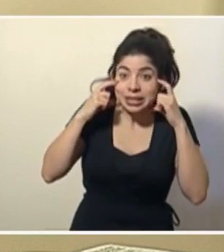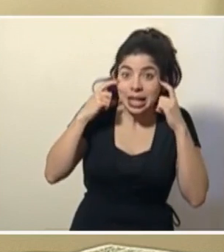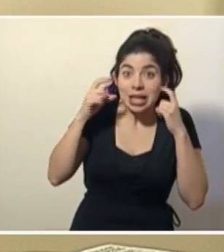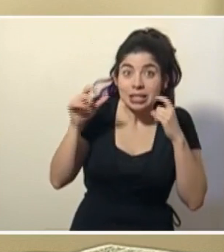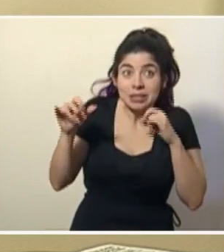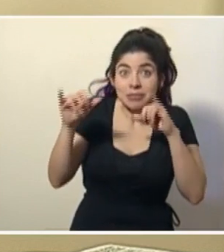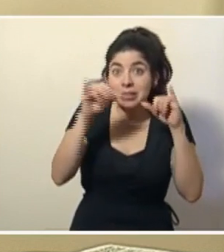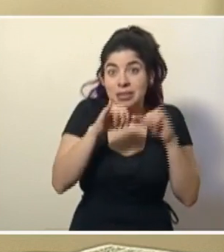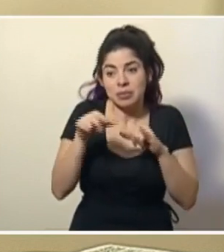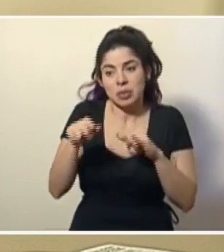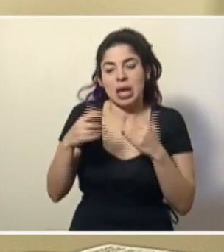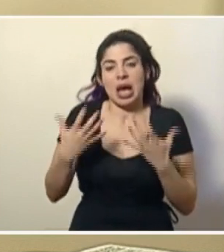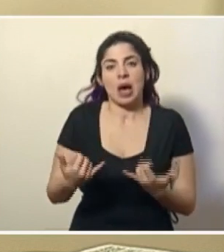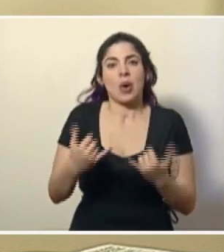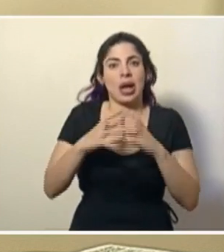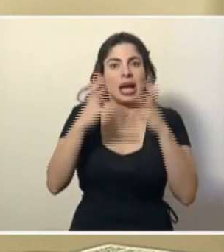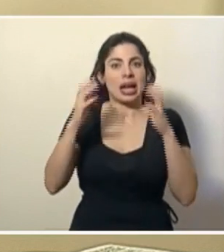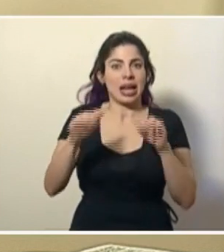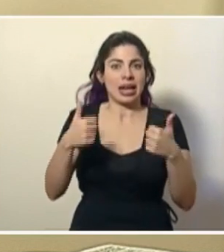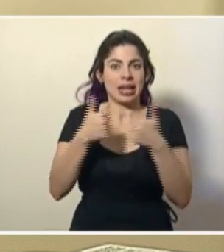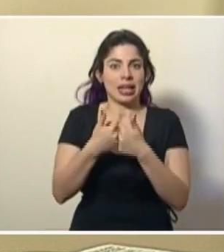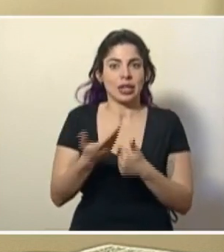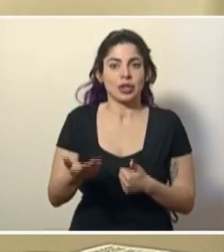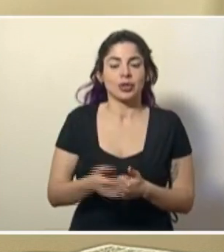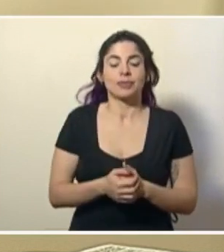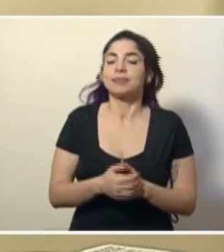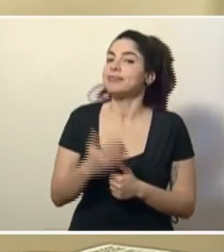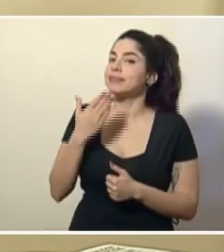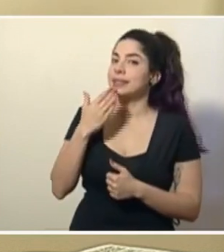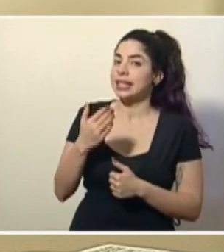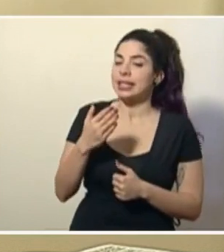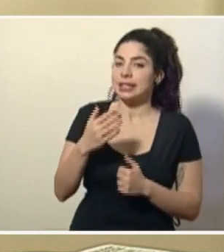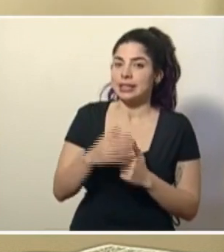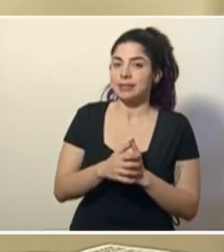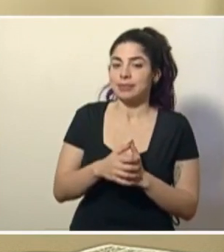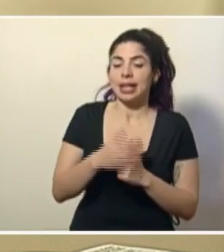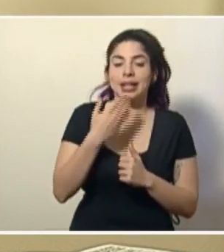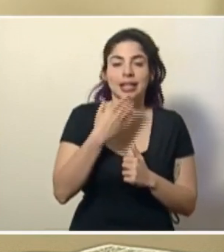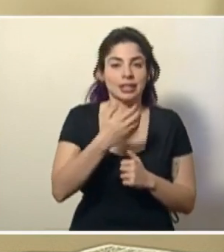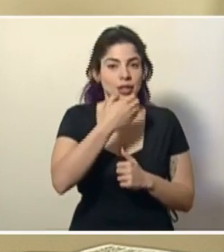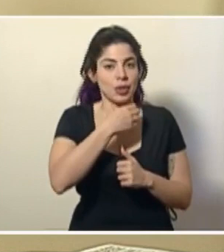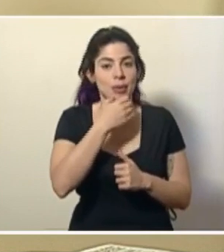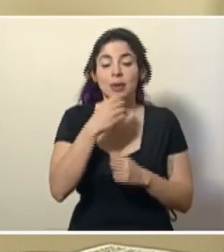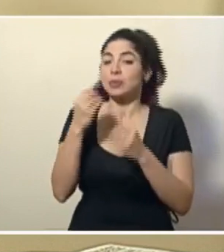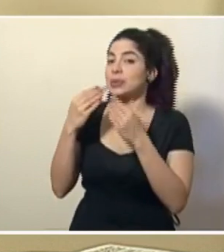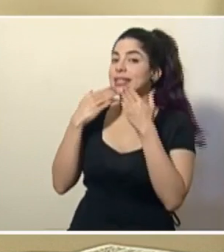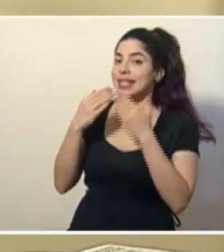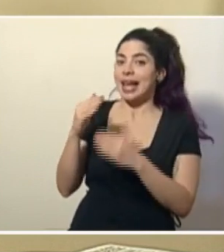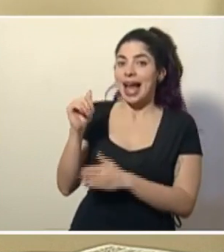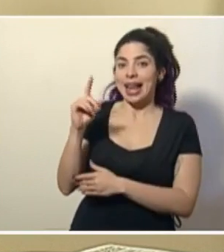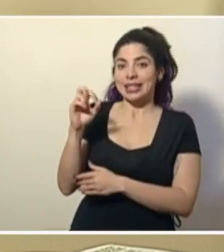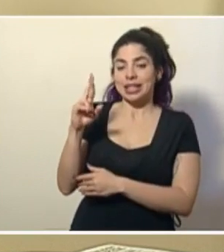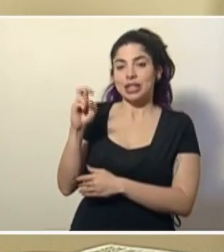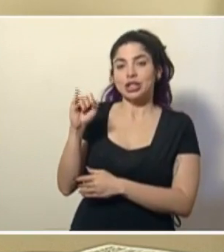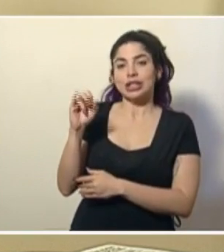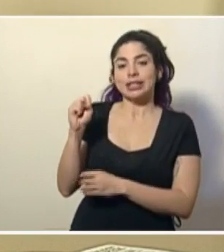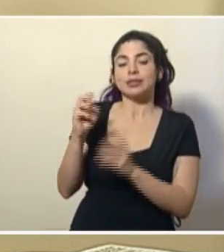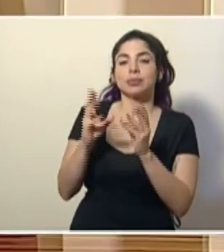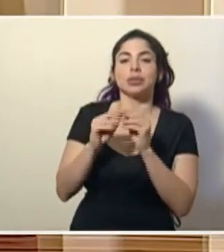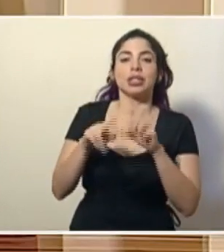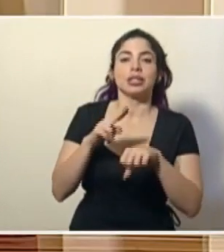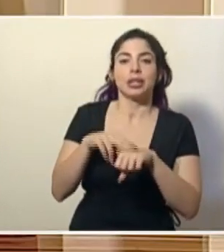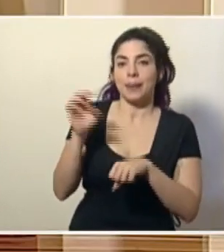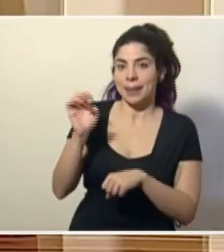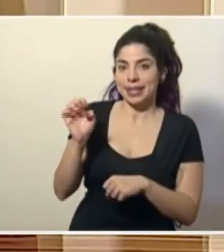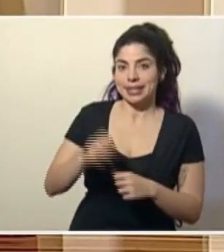y ese es el gran reto que tenemos enfrente. Gracias, don Román. Muchas gracias. Don Alexander Solís, de la Comisión